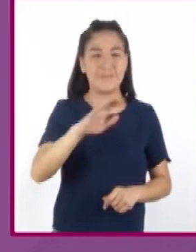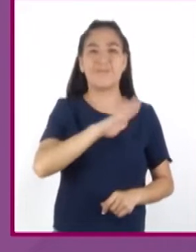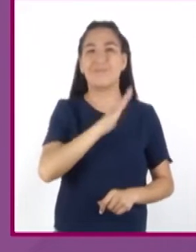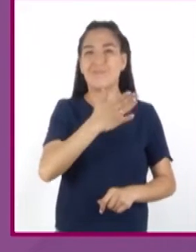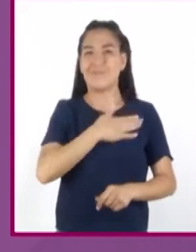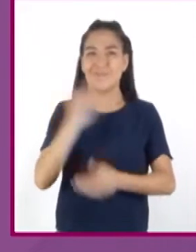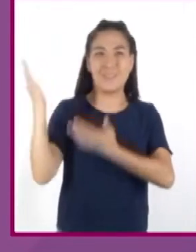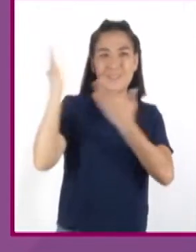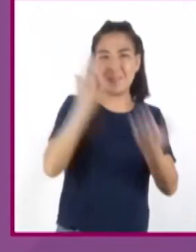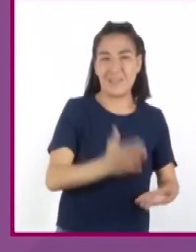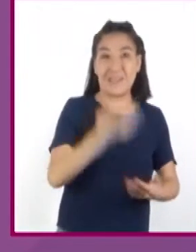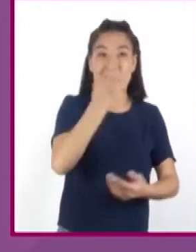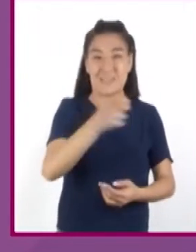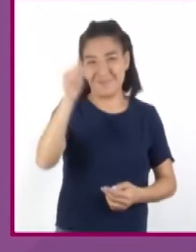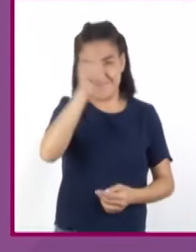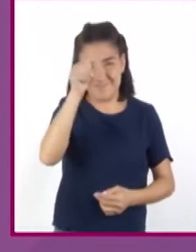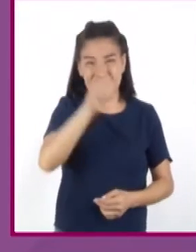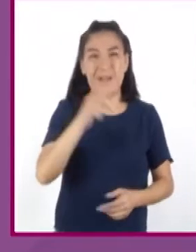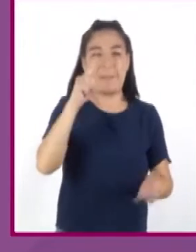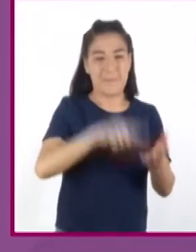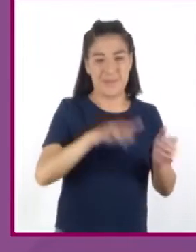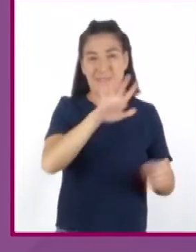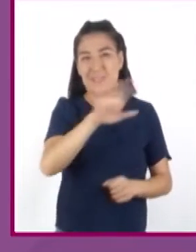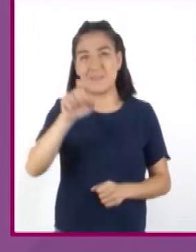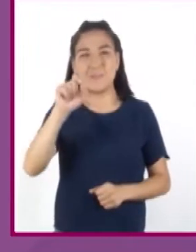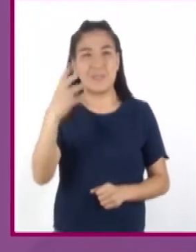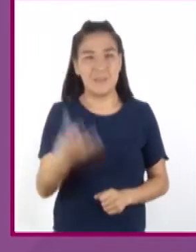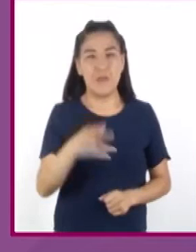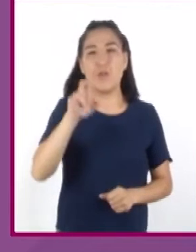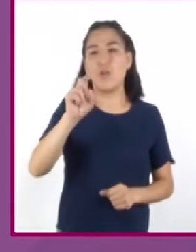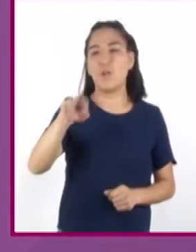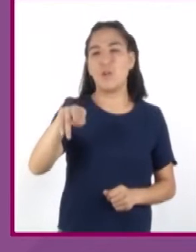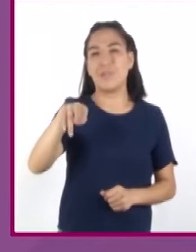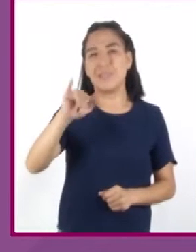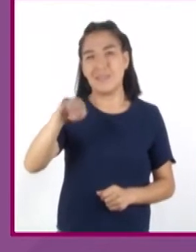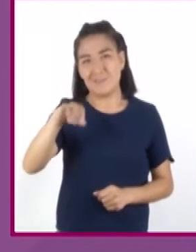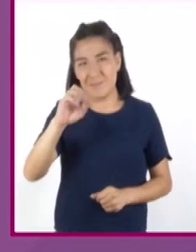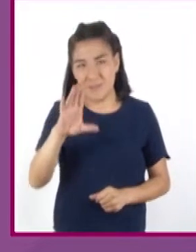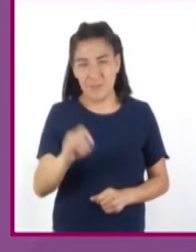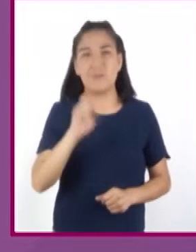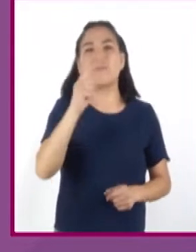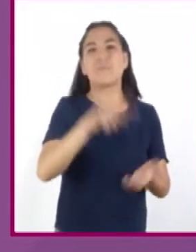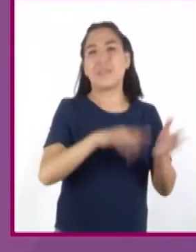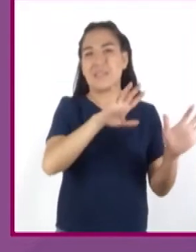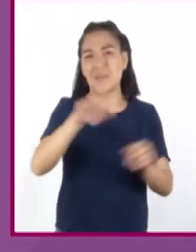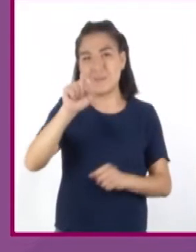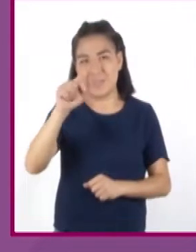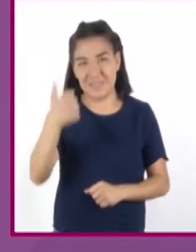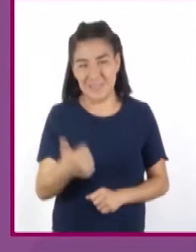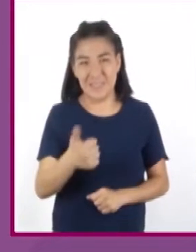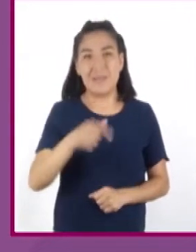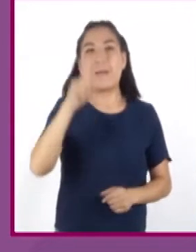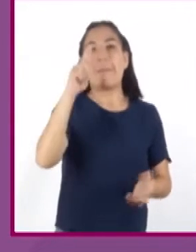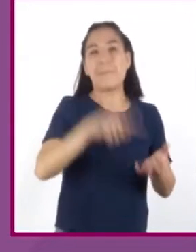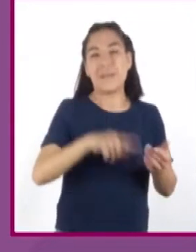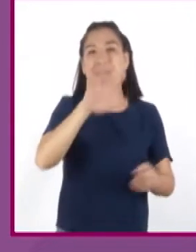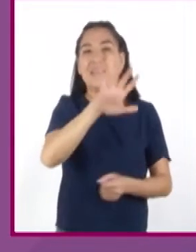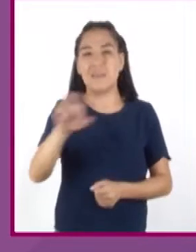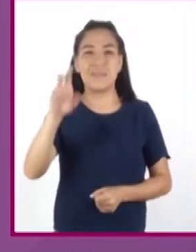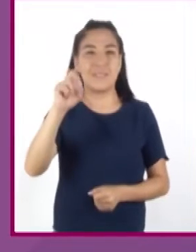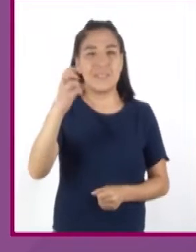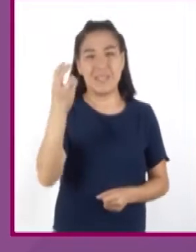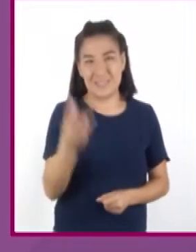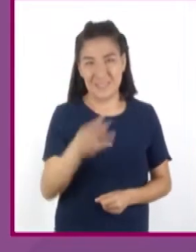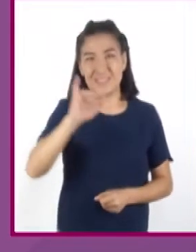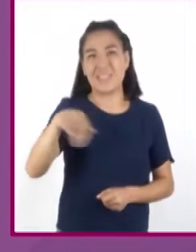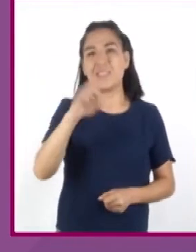México. Los franciscanos en 1524, los dominicos en 1526, los agustinos en 1533,